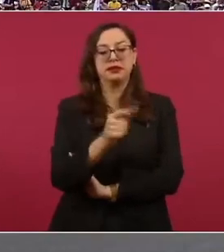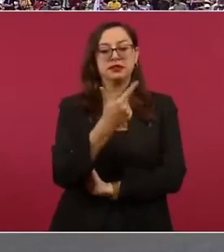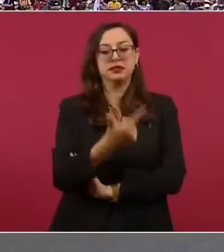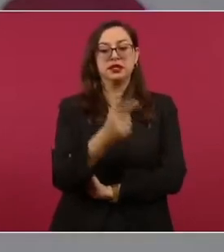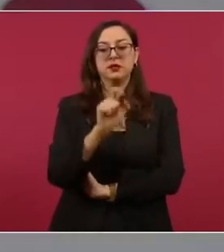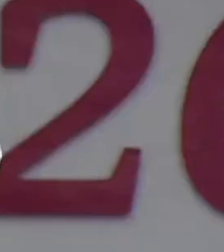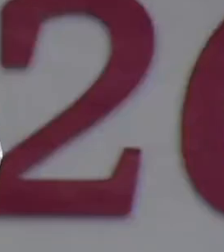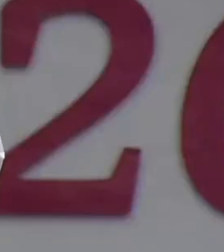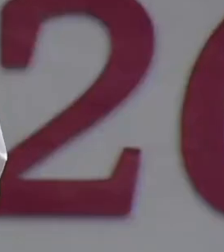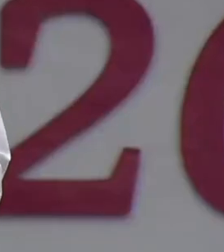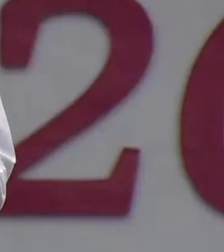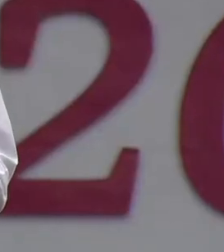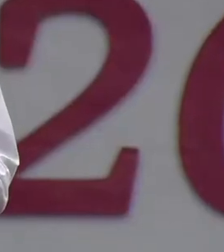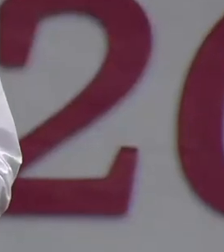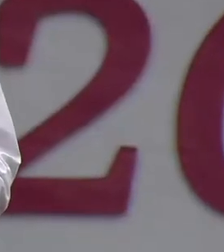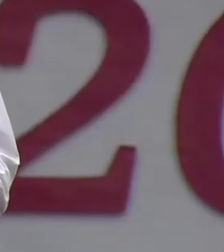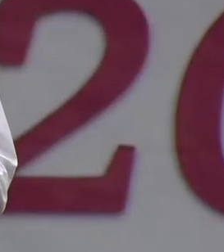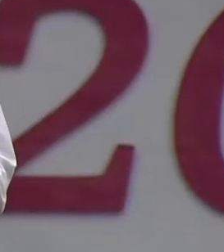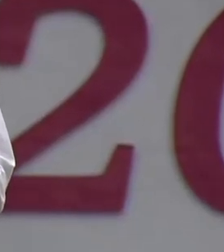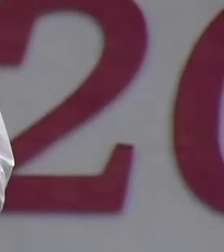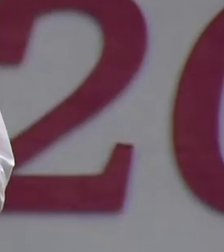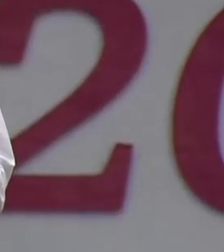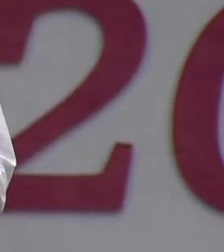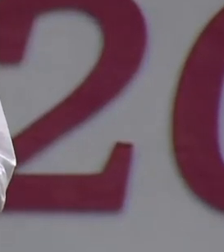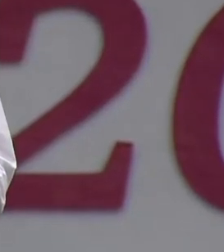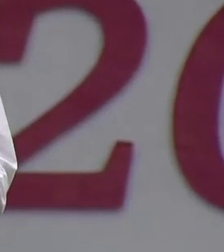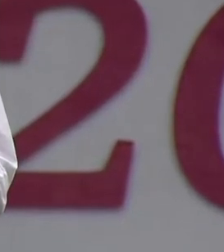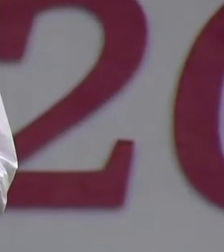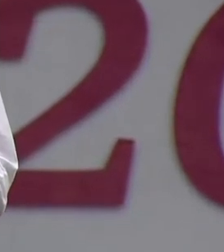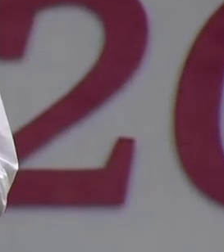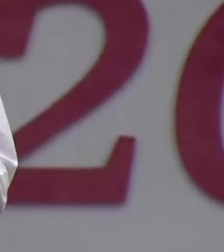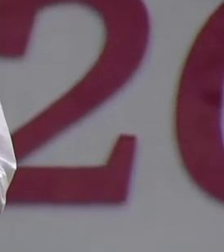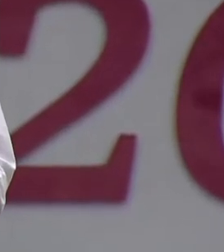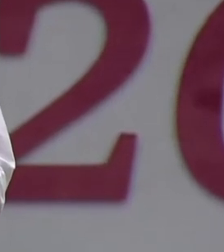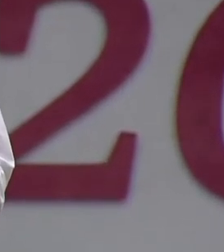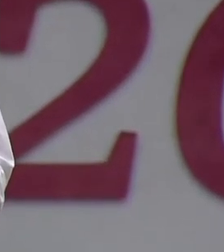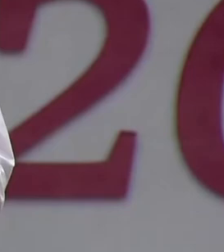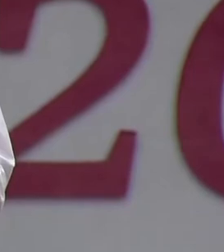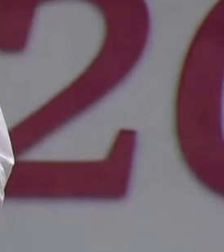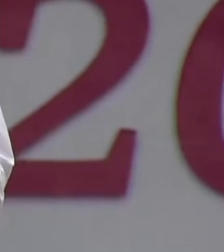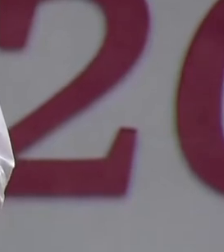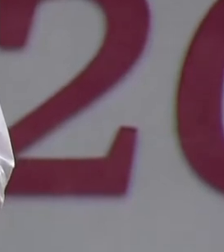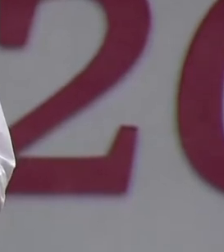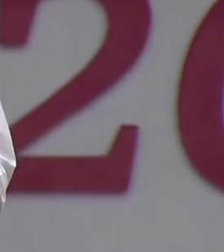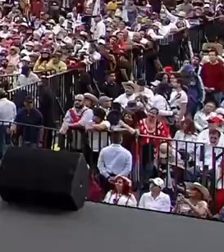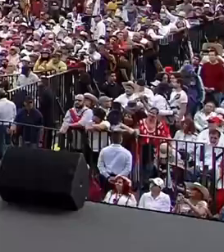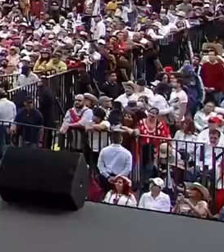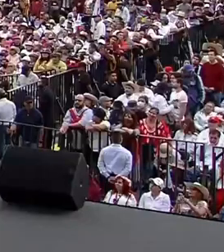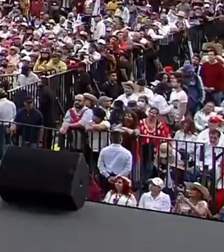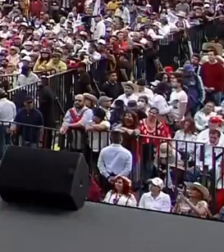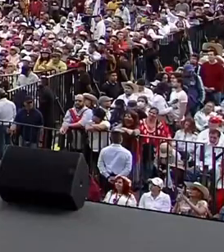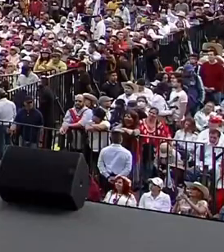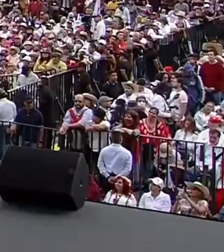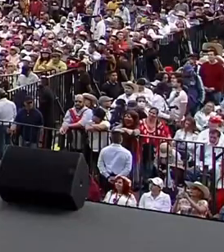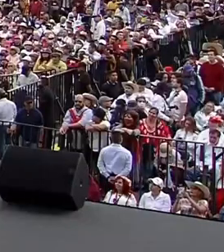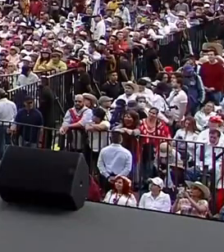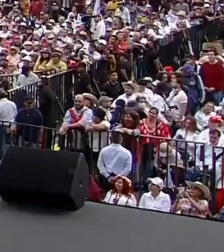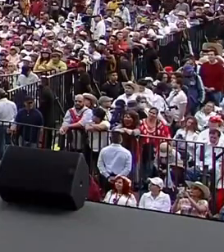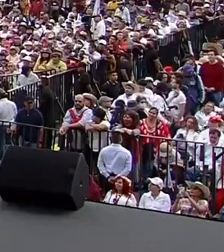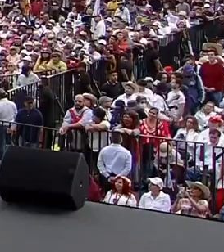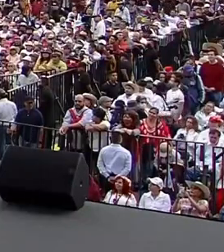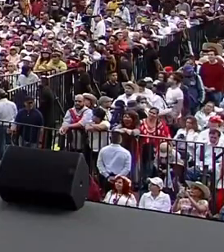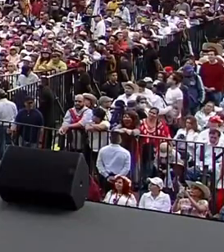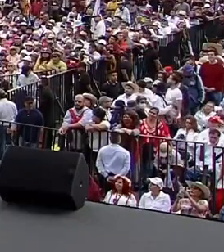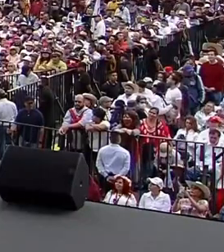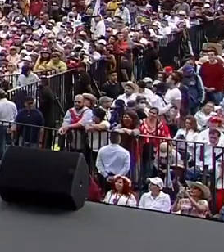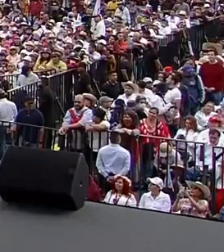27.3%. De igual forma, en coordinación con los gobiernos estatales y